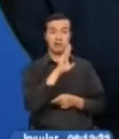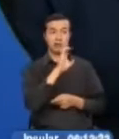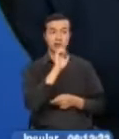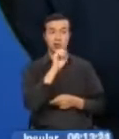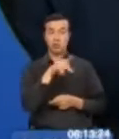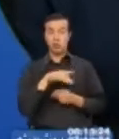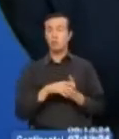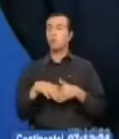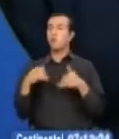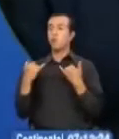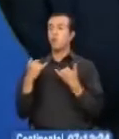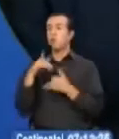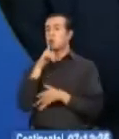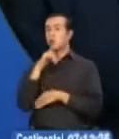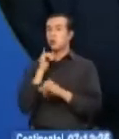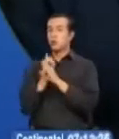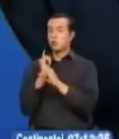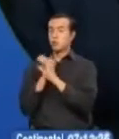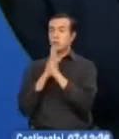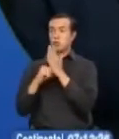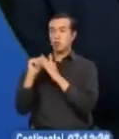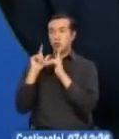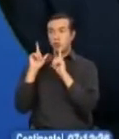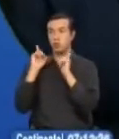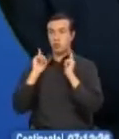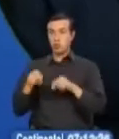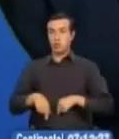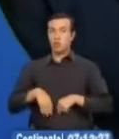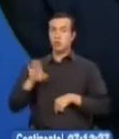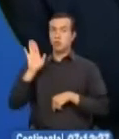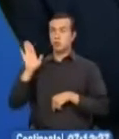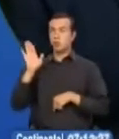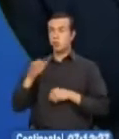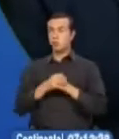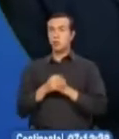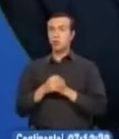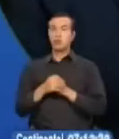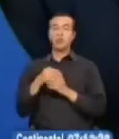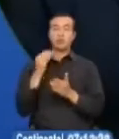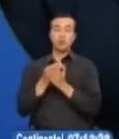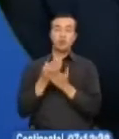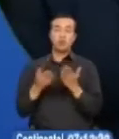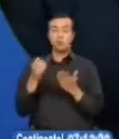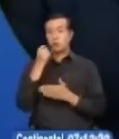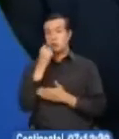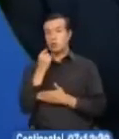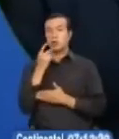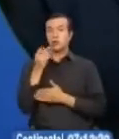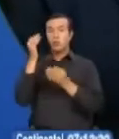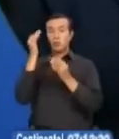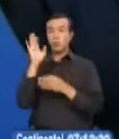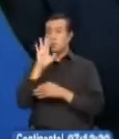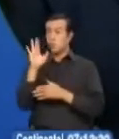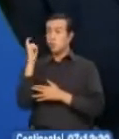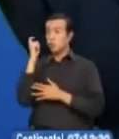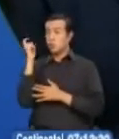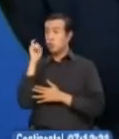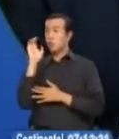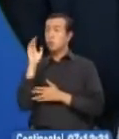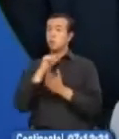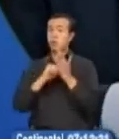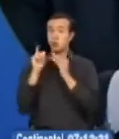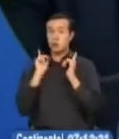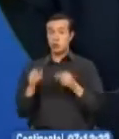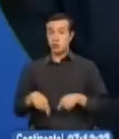bajo los lineamientos del ente rector que es el ministerio de salud la política de adquisición de medicamentos responde a la política de